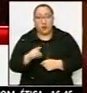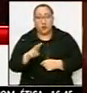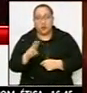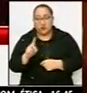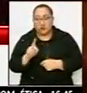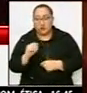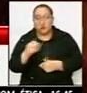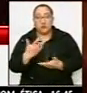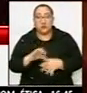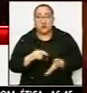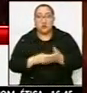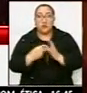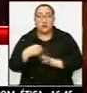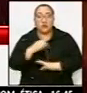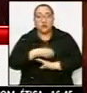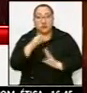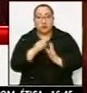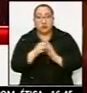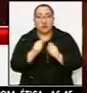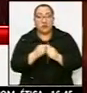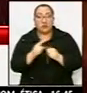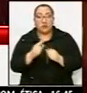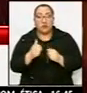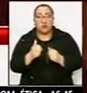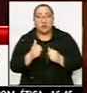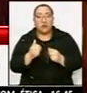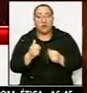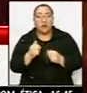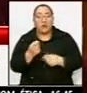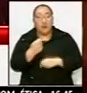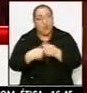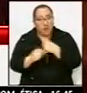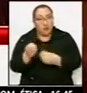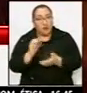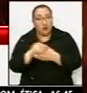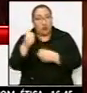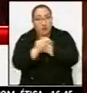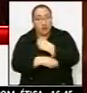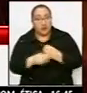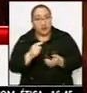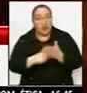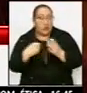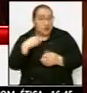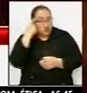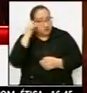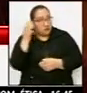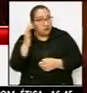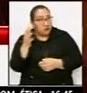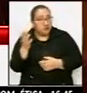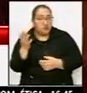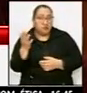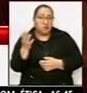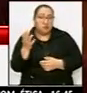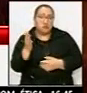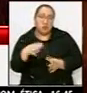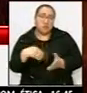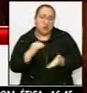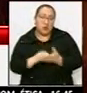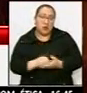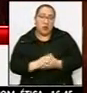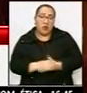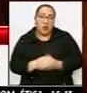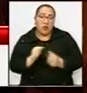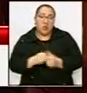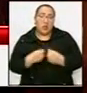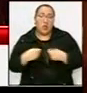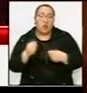se proyecte una exportación que supone más o menos supondría un crecimiento